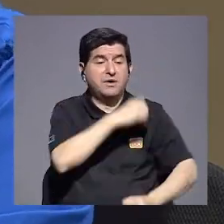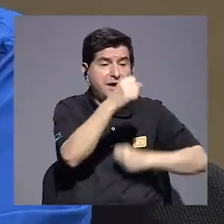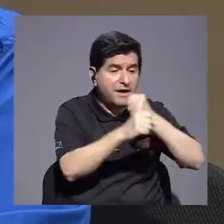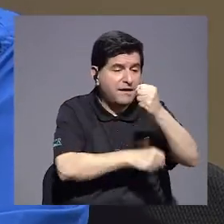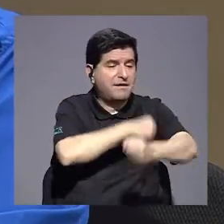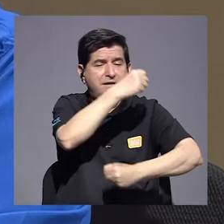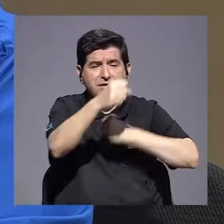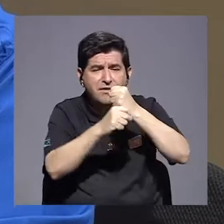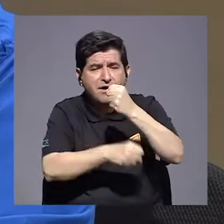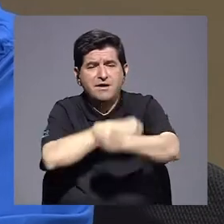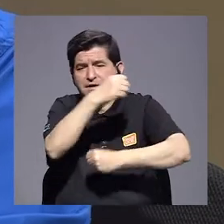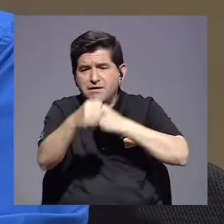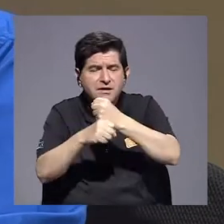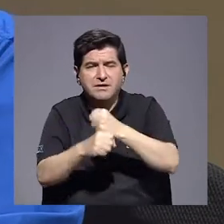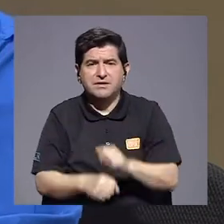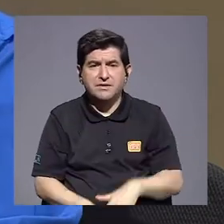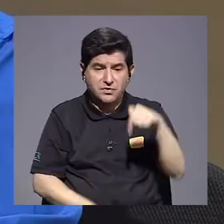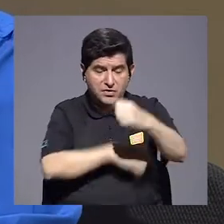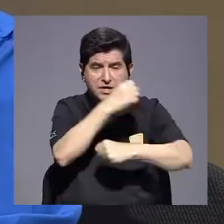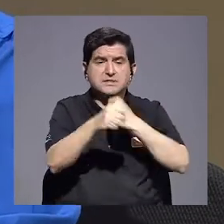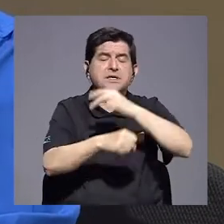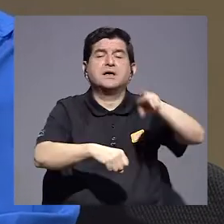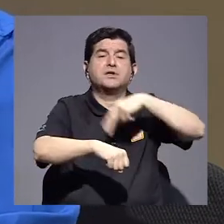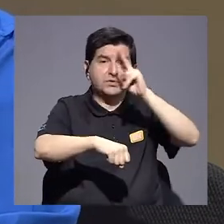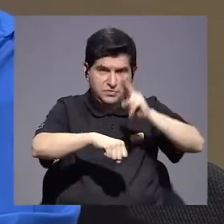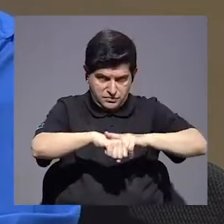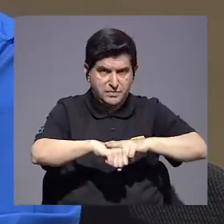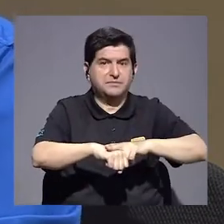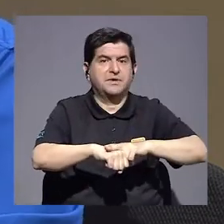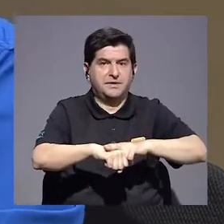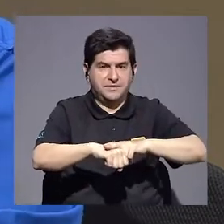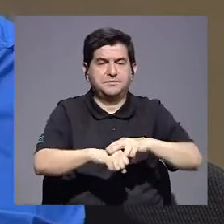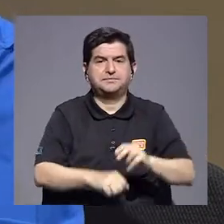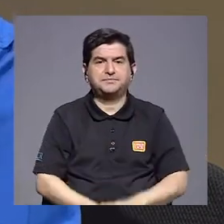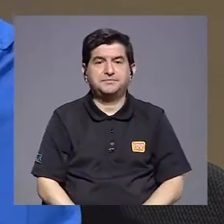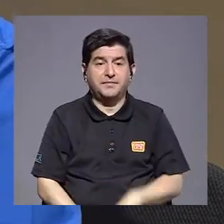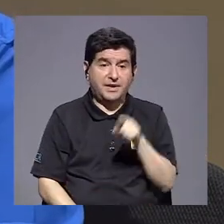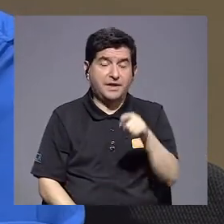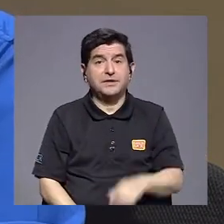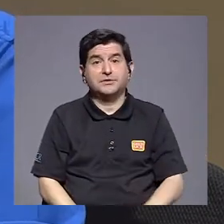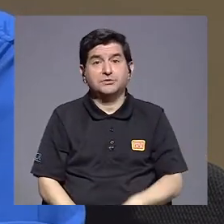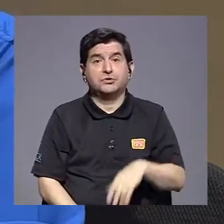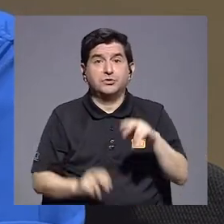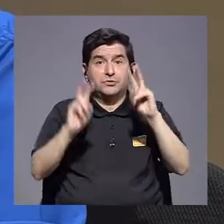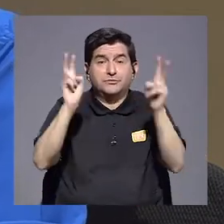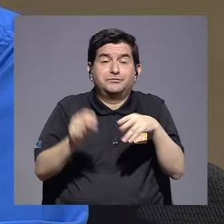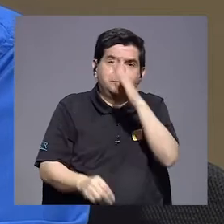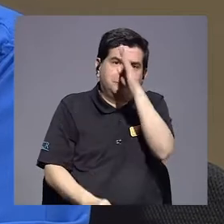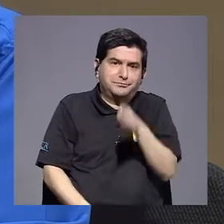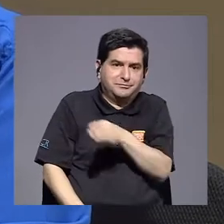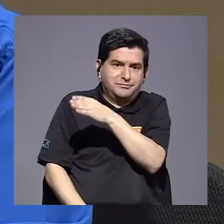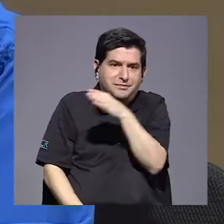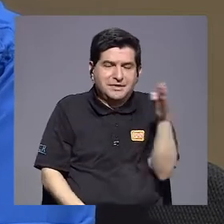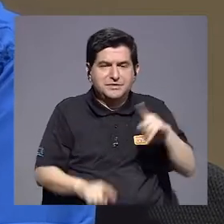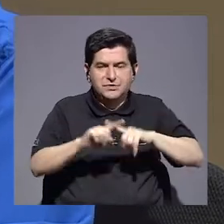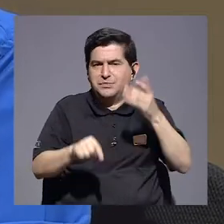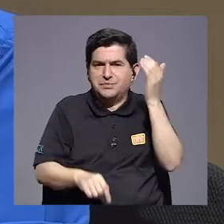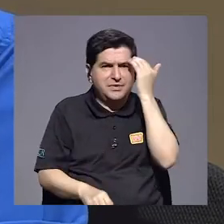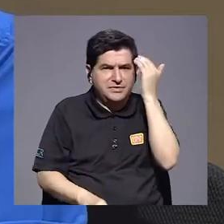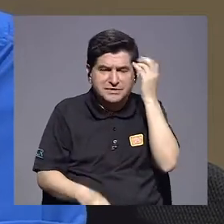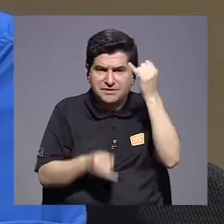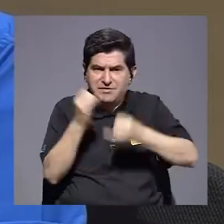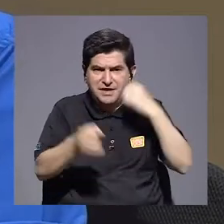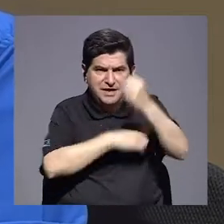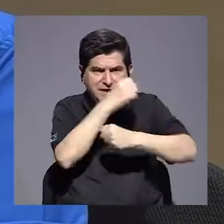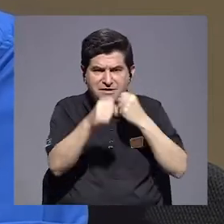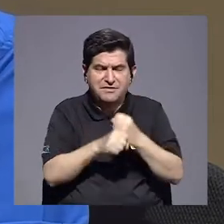cada año. Este año es normal. Y eso, bueno, es una gran bendición, ¿verdad? Uh-huh. Pero no sabemos incluso si a